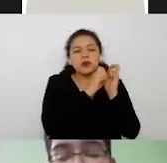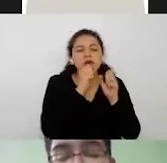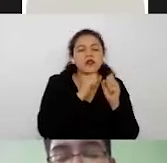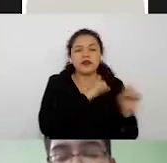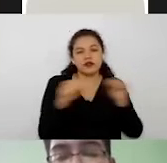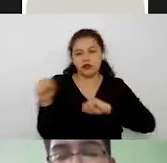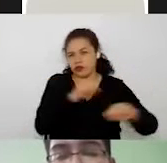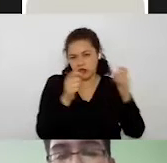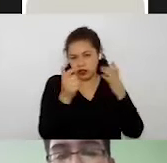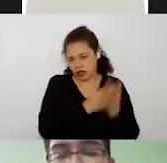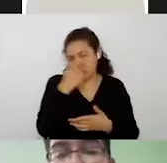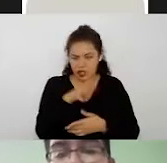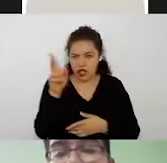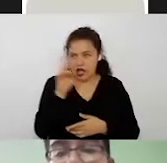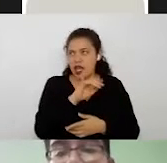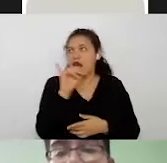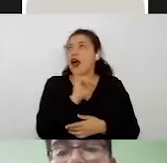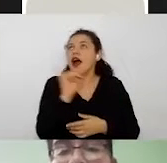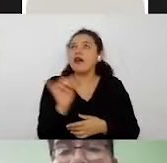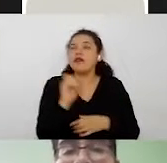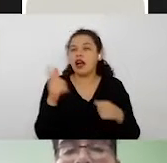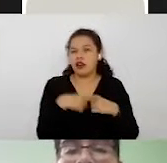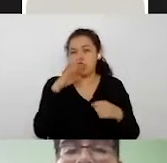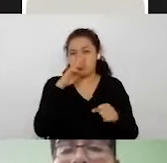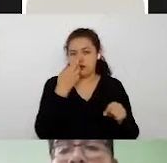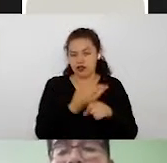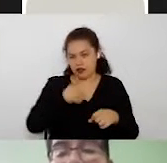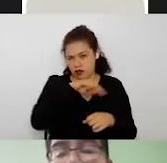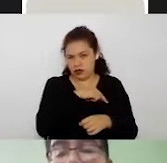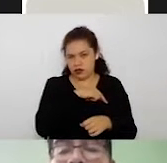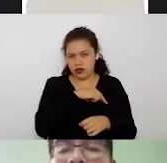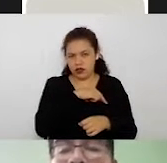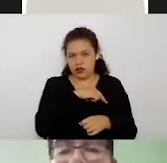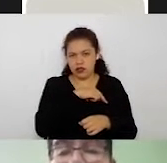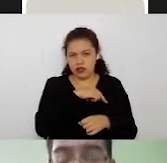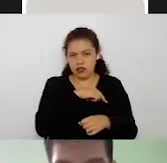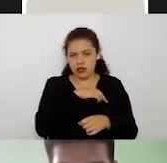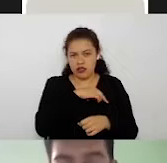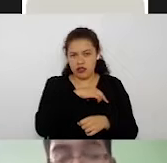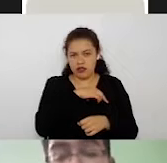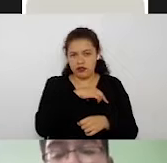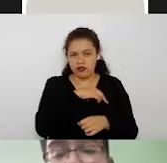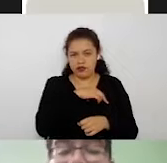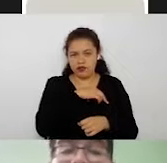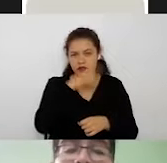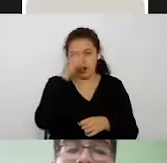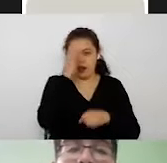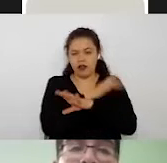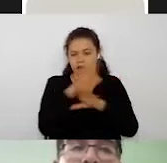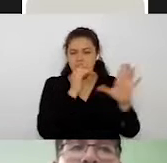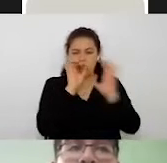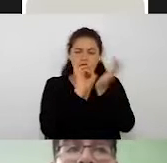menos es algo muy irresponsable de nuestra parte el enviar ese tipo de información, el tratar